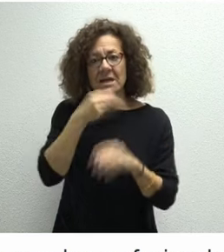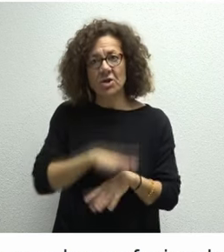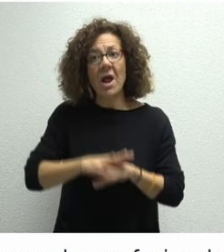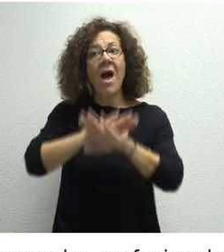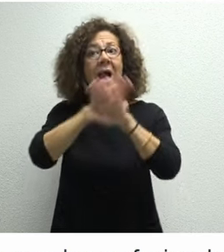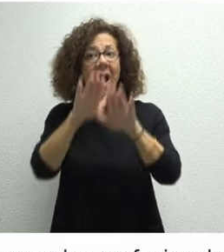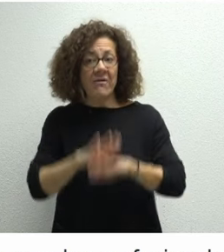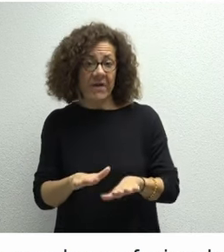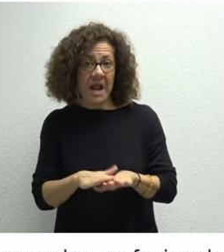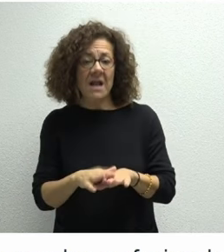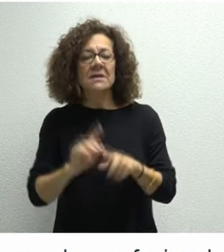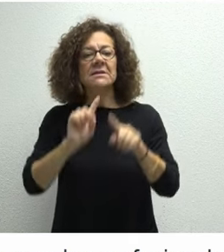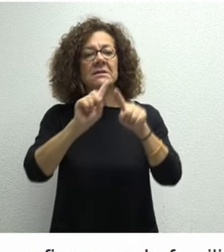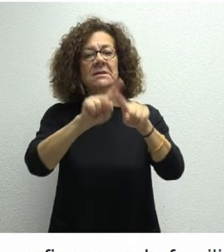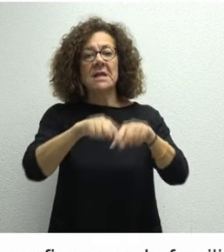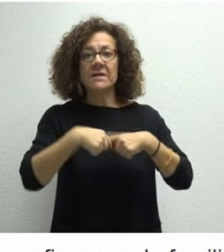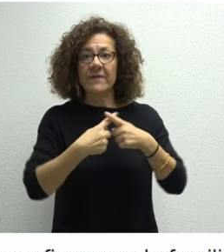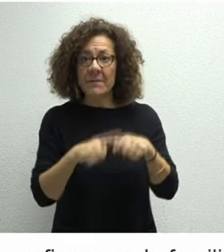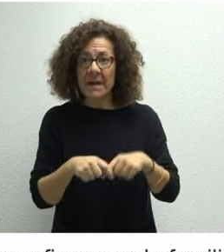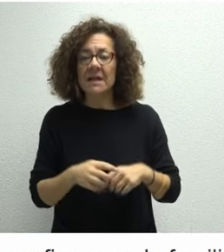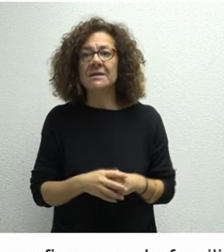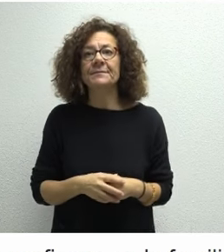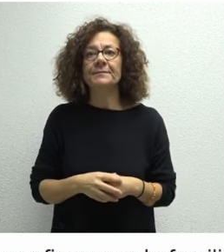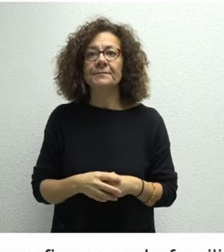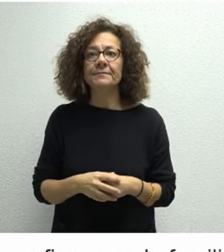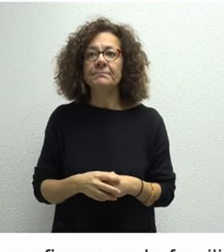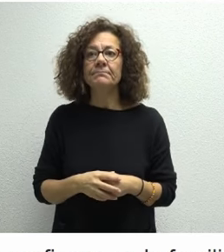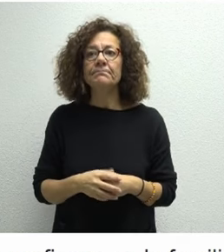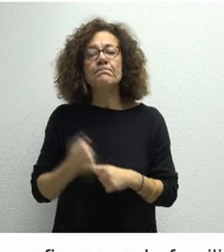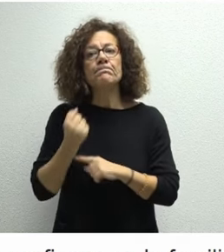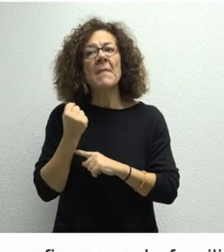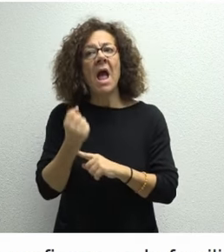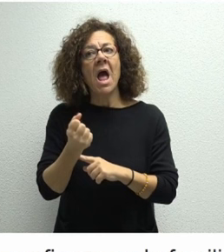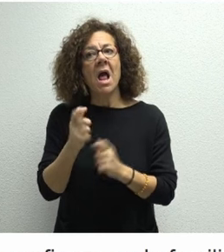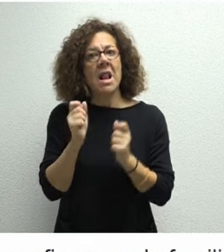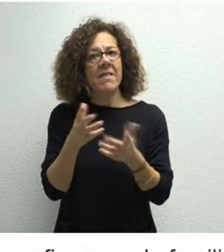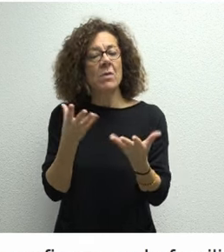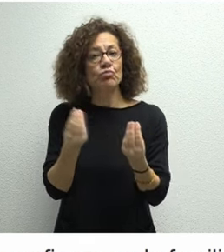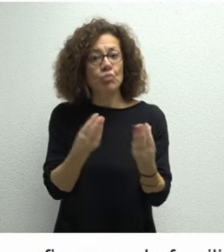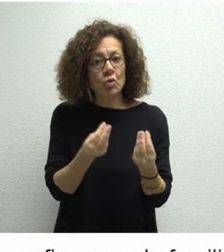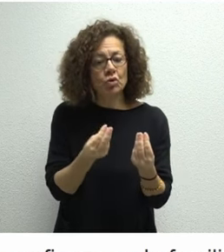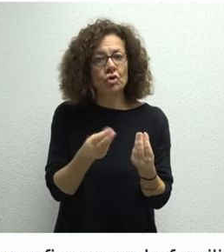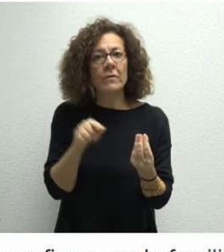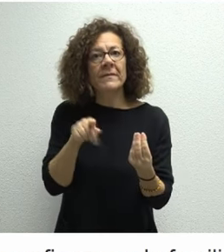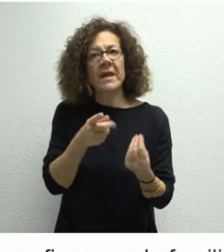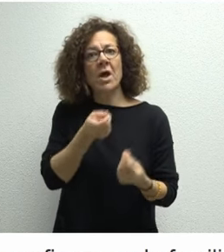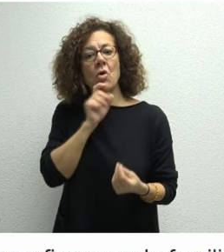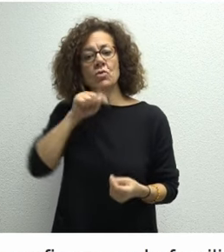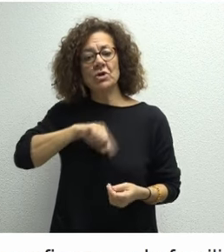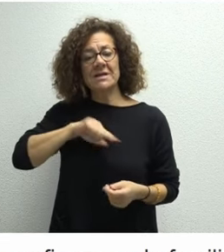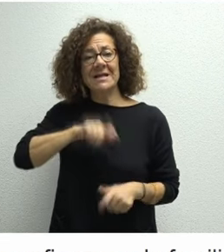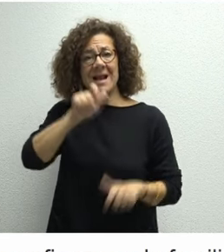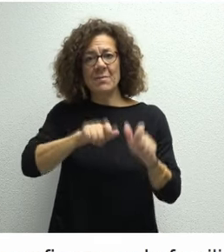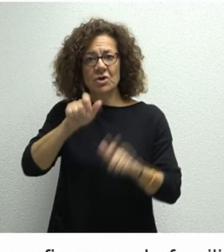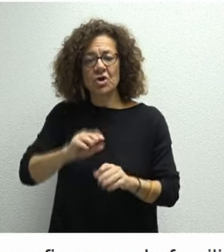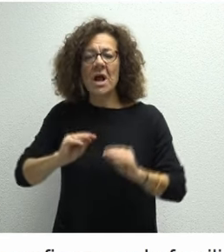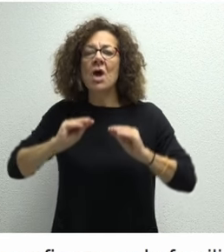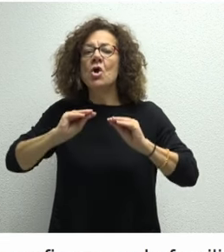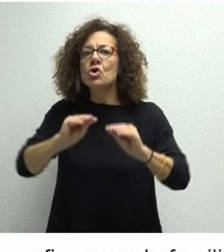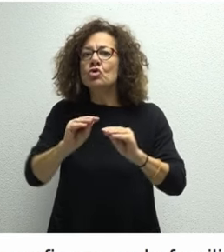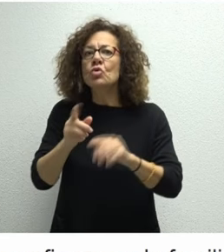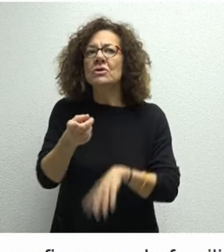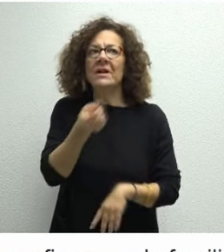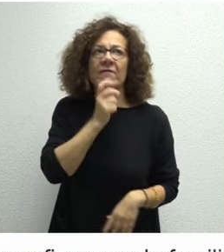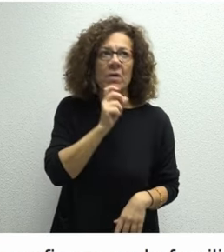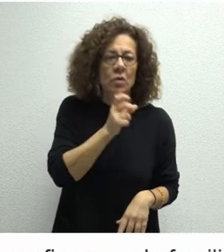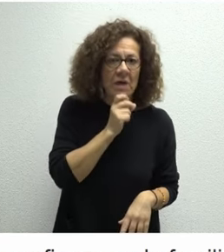final las familias eh eh aportan mucho con respecto a a Cómo se siente la persona cuáles son sus sus